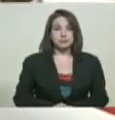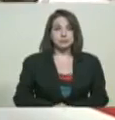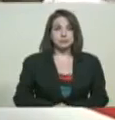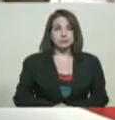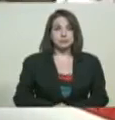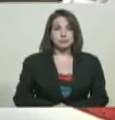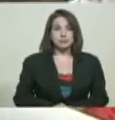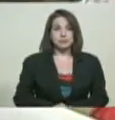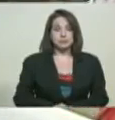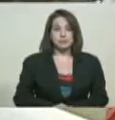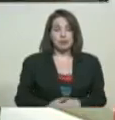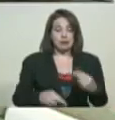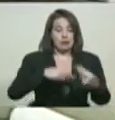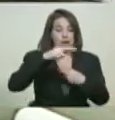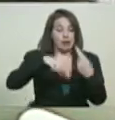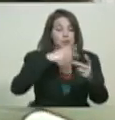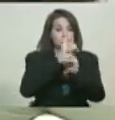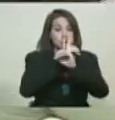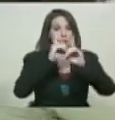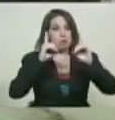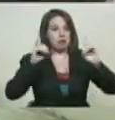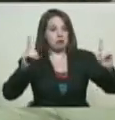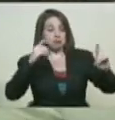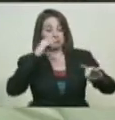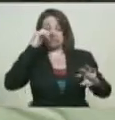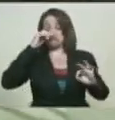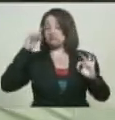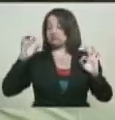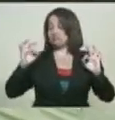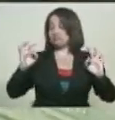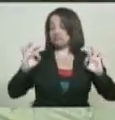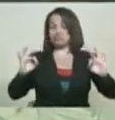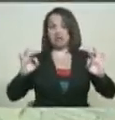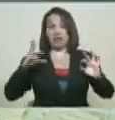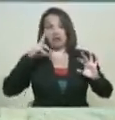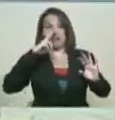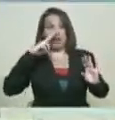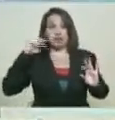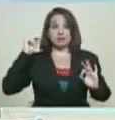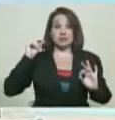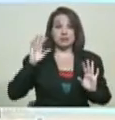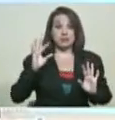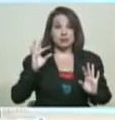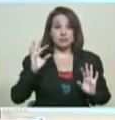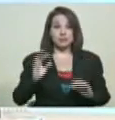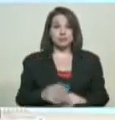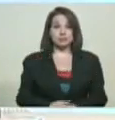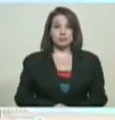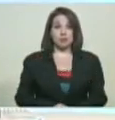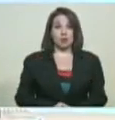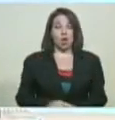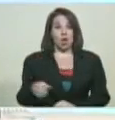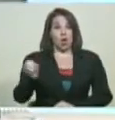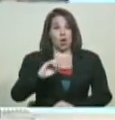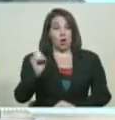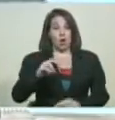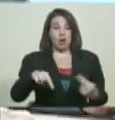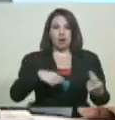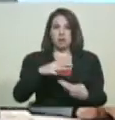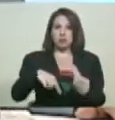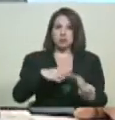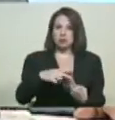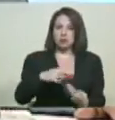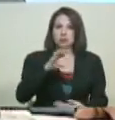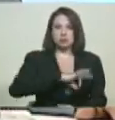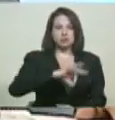revolución democrática burguesa primero en la revolución francesa y de la revolución campesina proletaria del